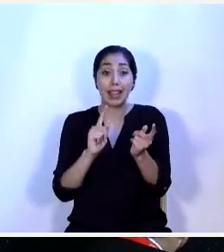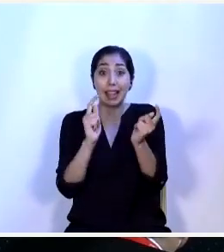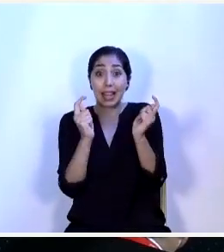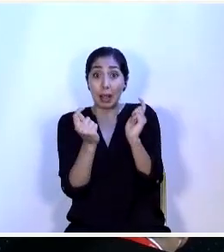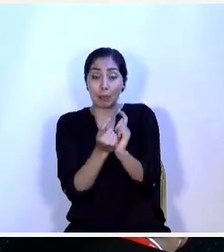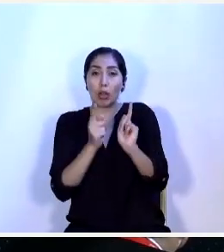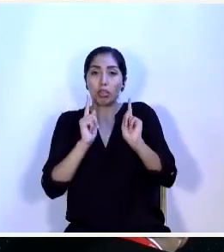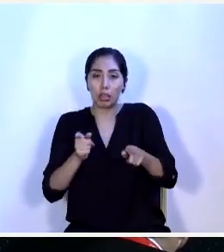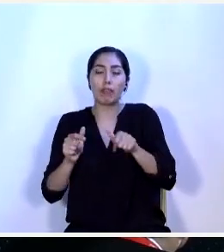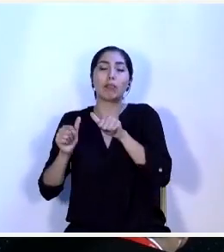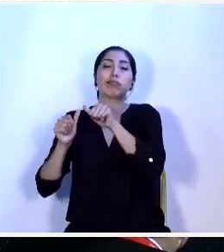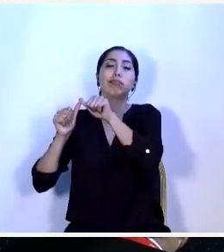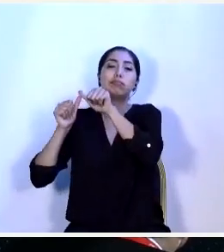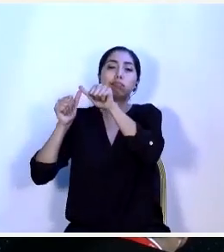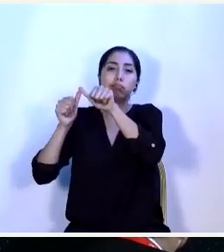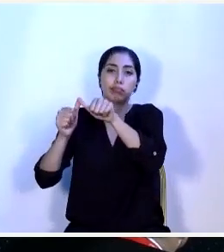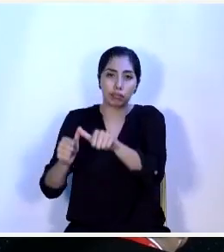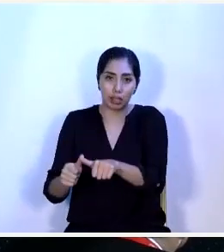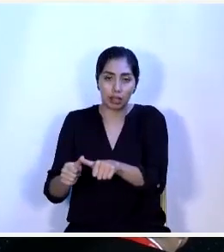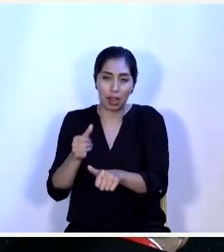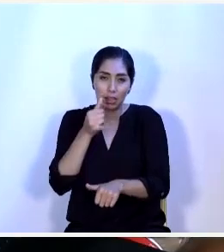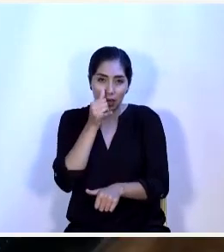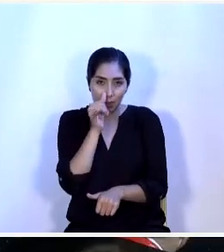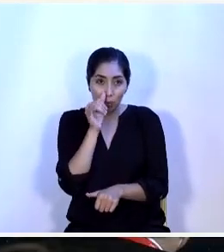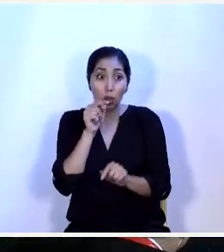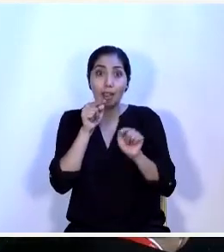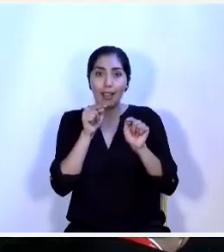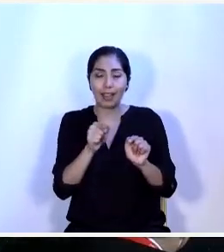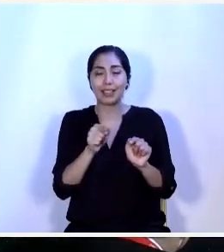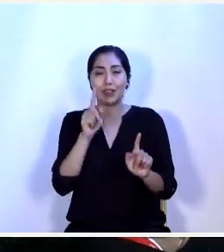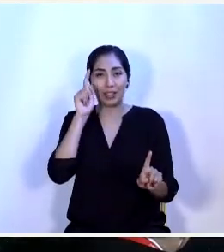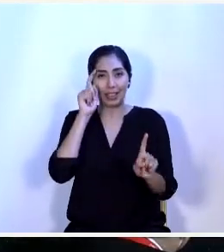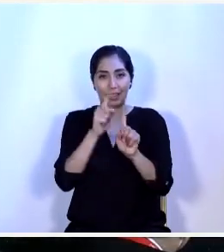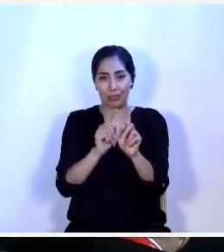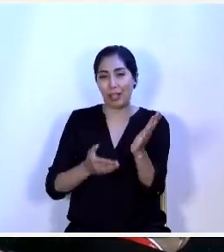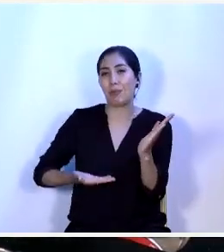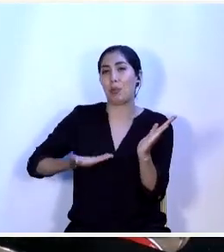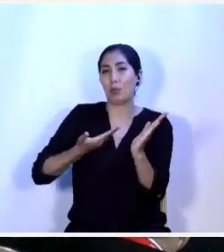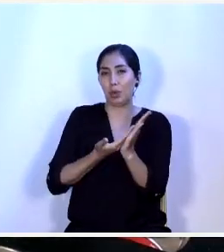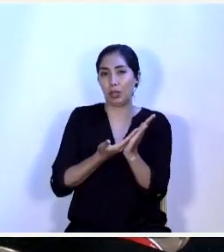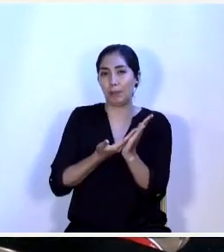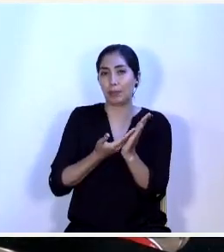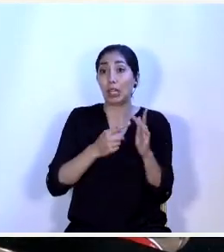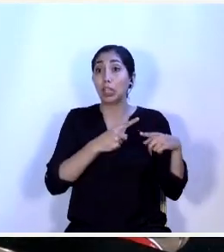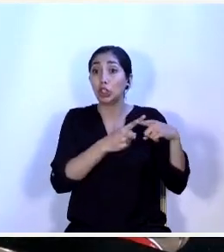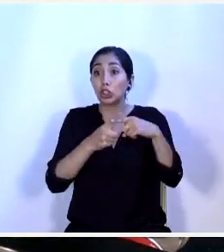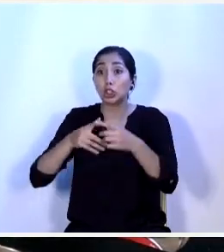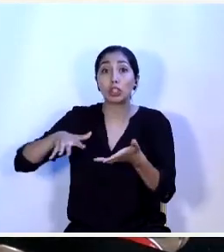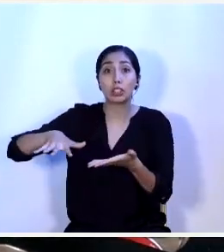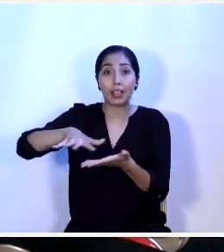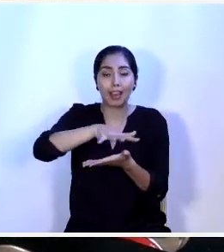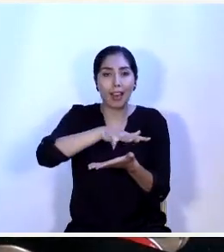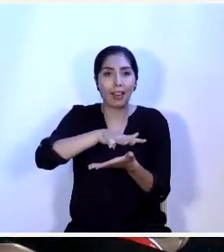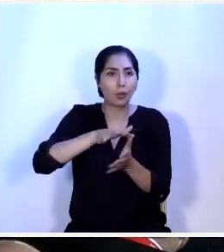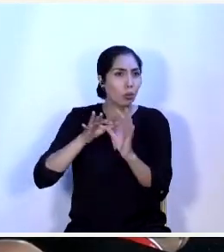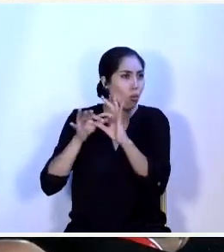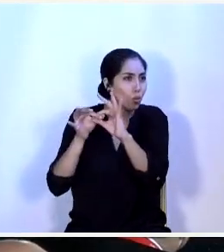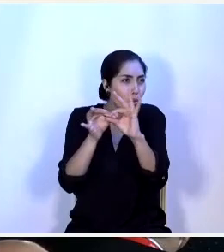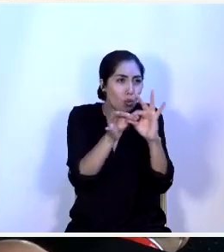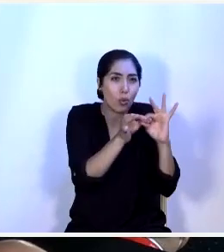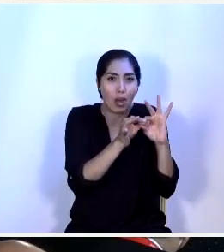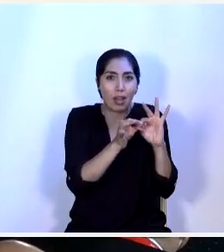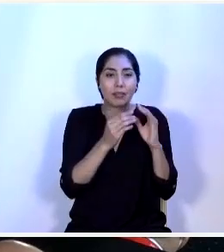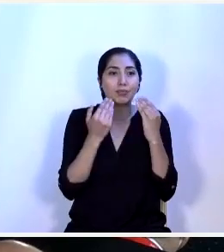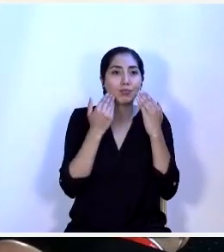y estables en el tiempo. Ese es el espíritu de esta propuesta. La sociedad en conjunto se va a beneficiar de tener un país